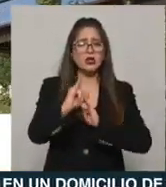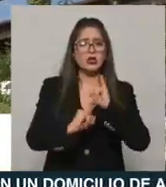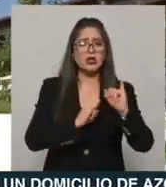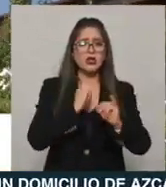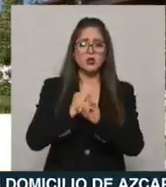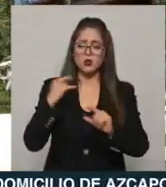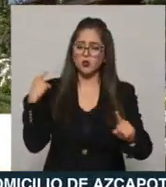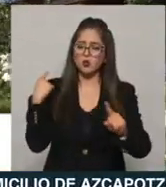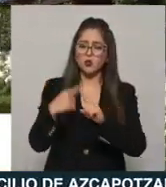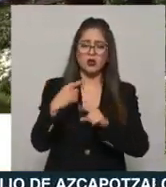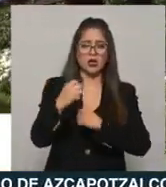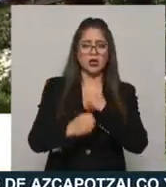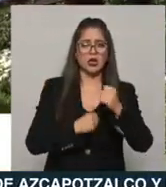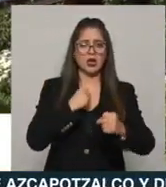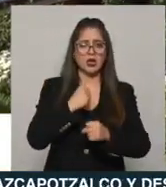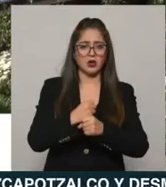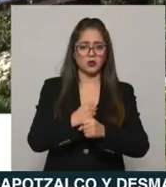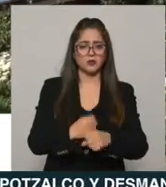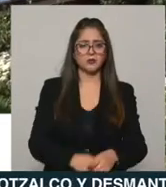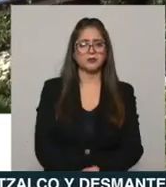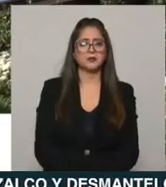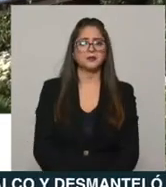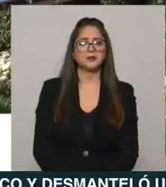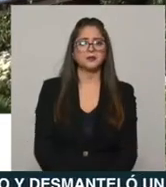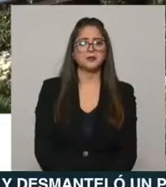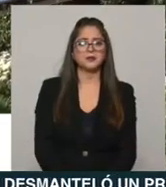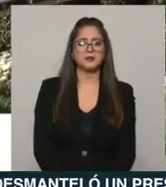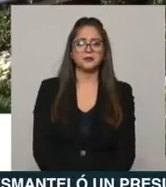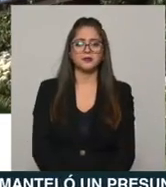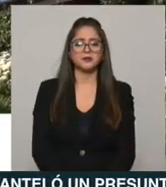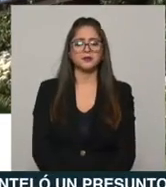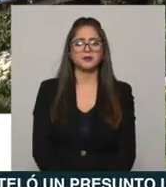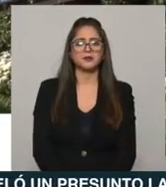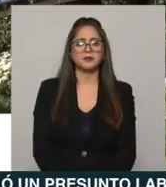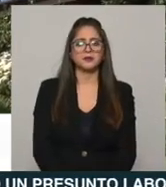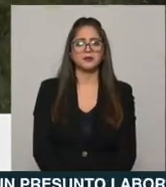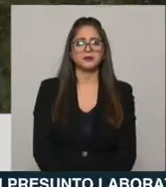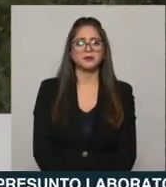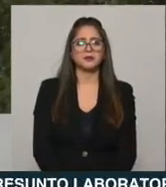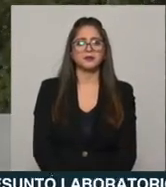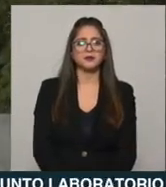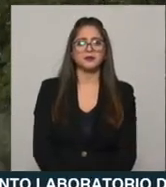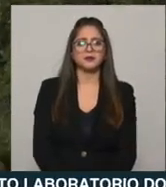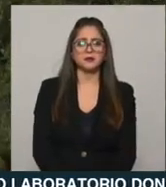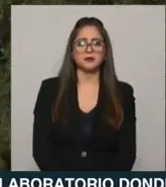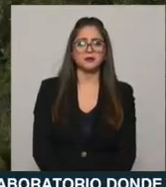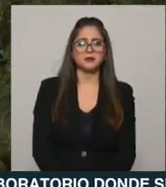el año. Con imágenes de Libe Rodríguez, Eric Pinto, 21 Noticias.